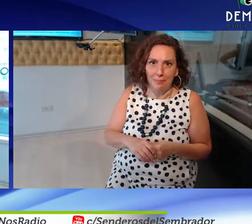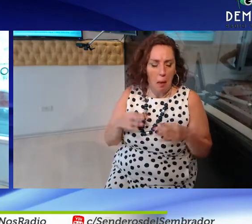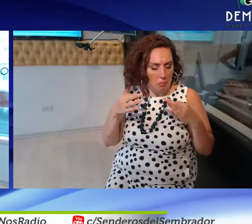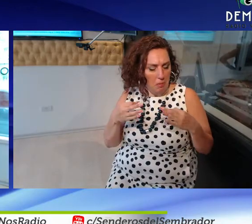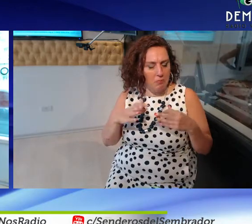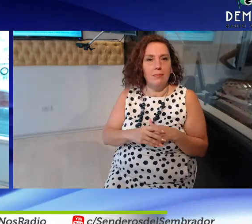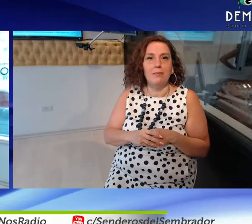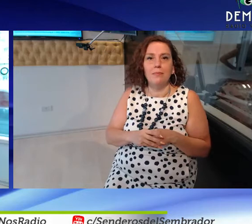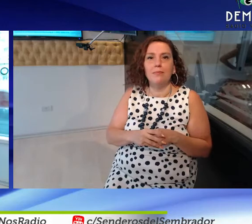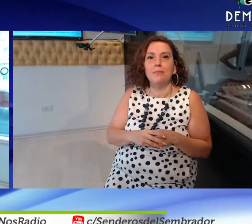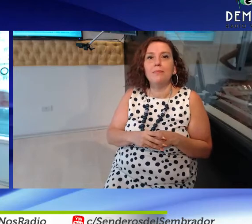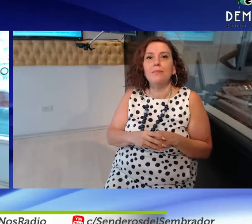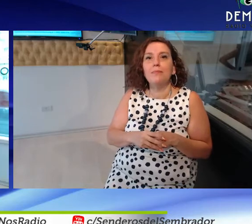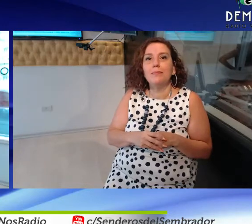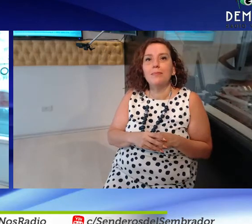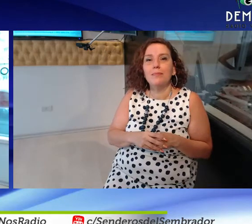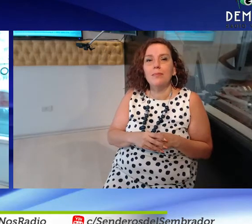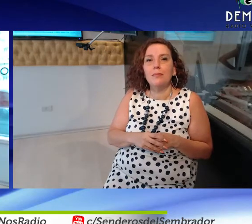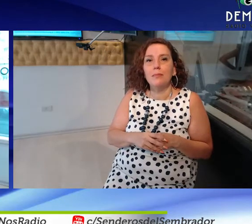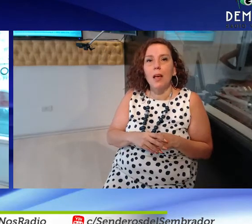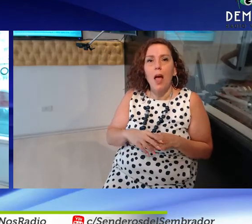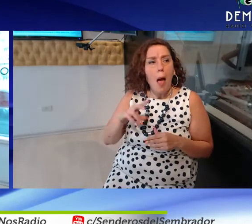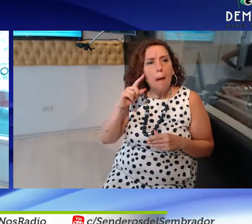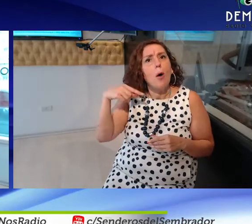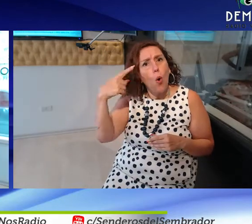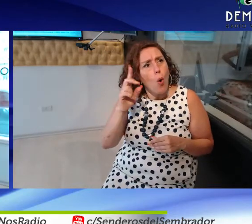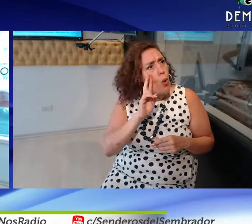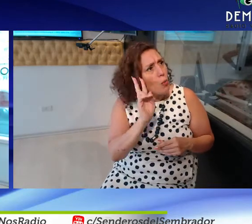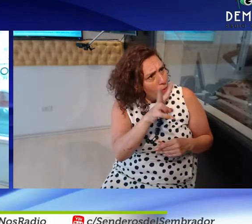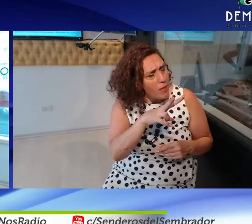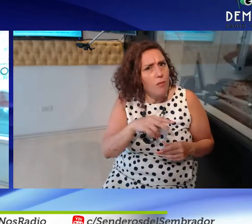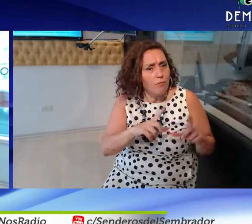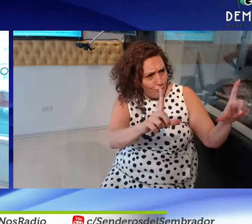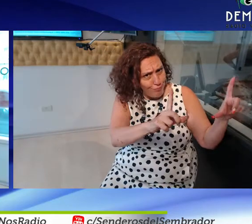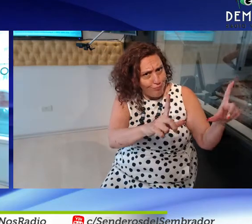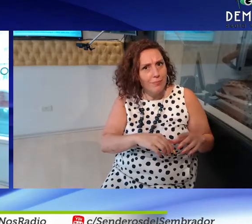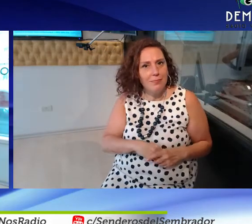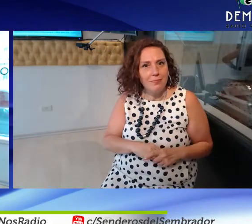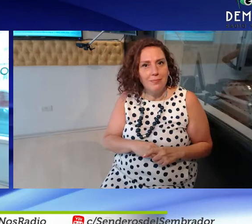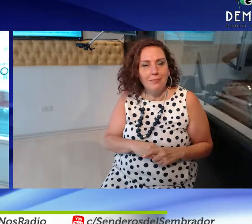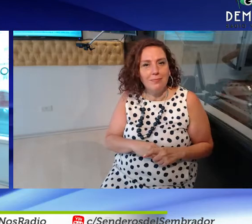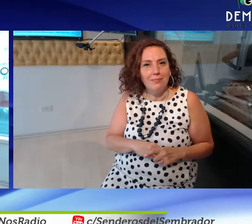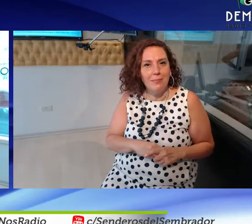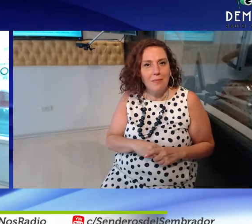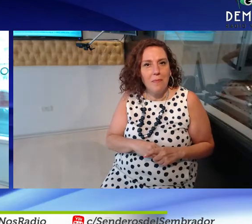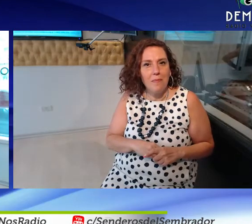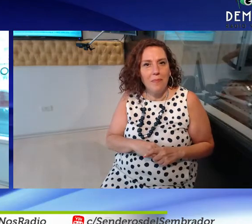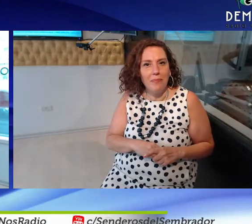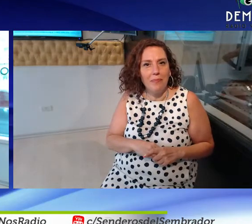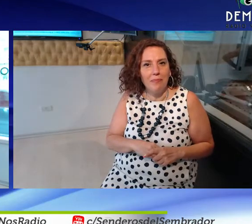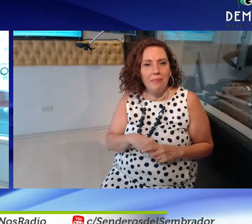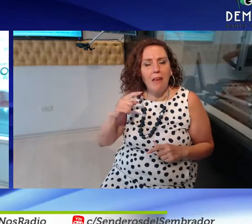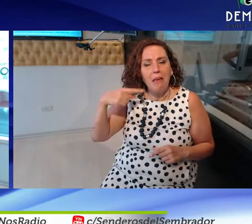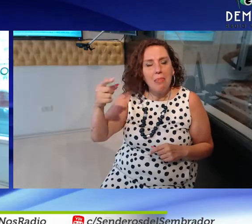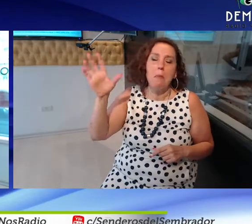Muy bien. Bueno, ¿qué les parece si hacemos el otro videito que tenemos, el último video que tenemos programado? Sí, dale. Y después entramos todos juntos para saludar